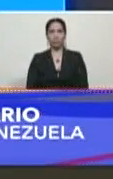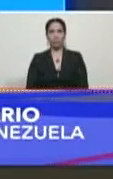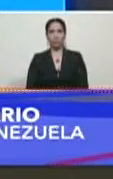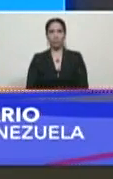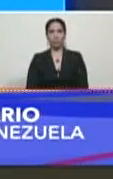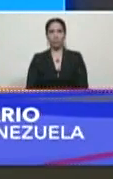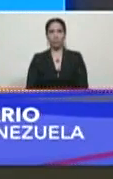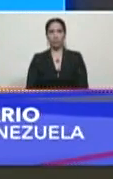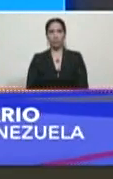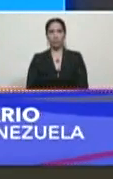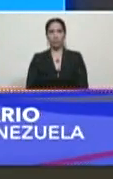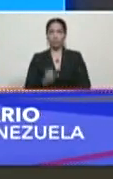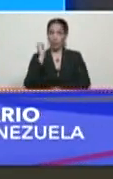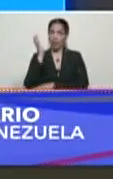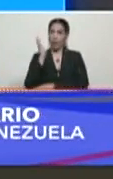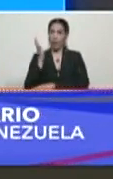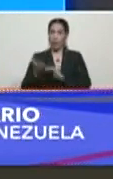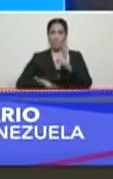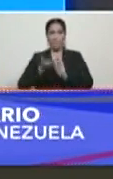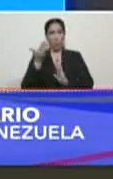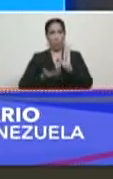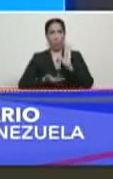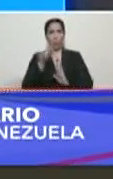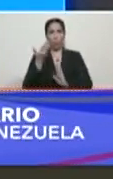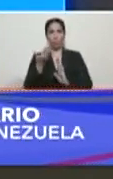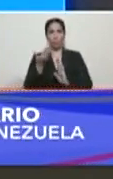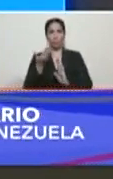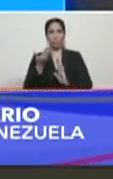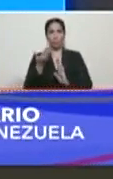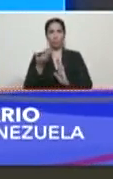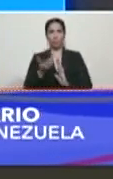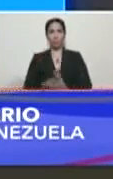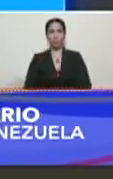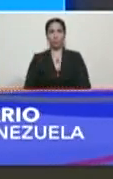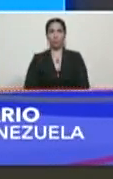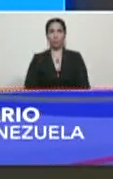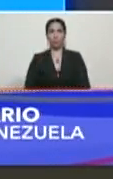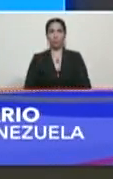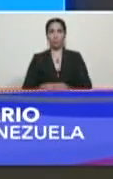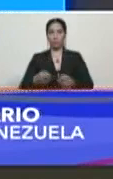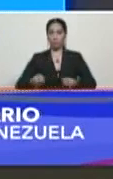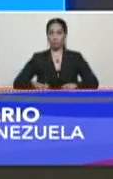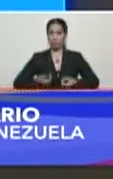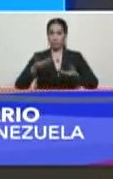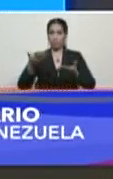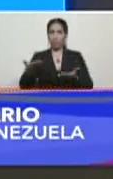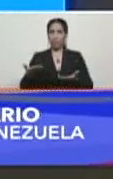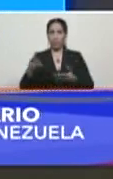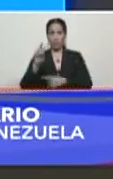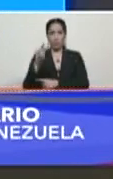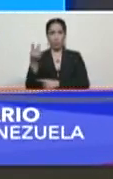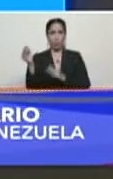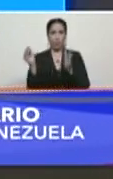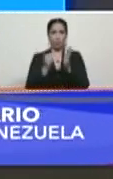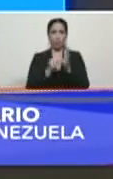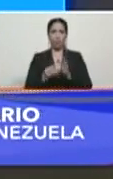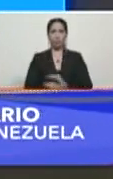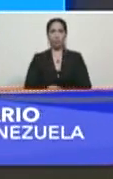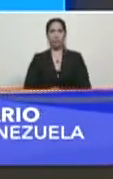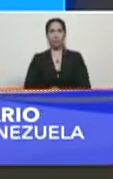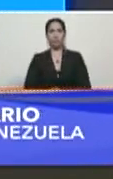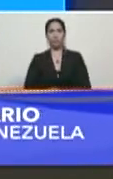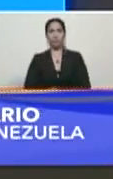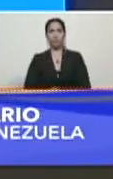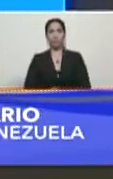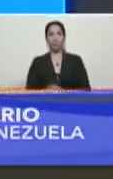Y a la vez un acto muy importante es la entrega por segunda vez consecutiva